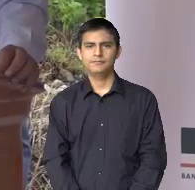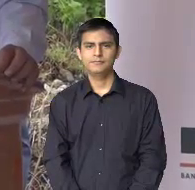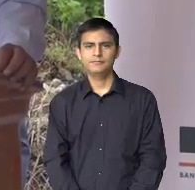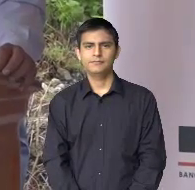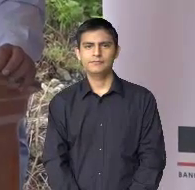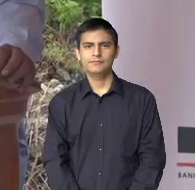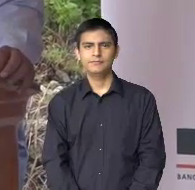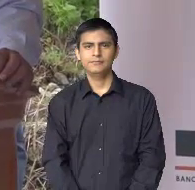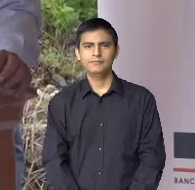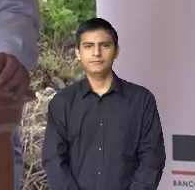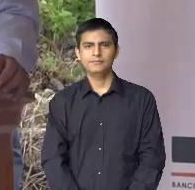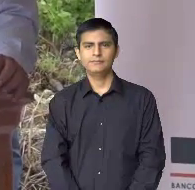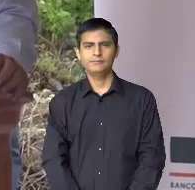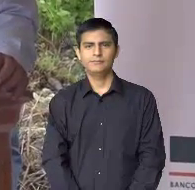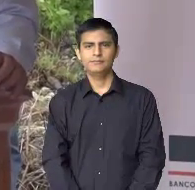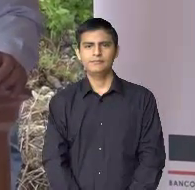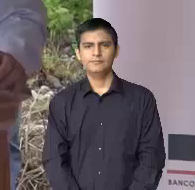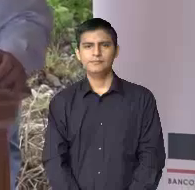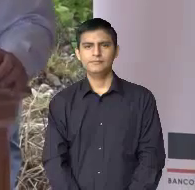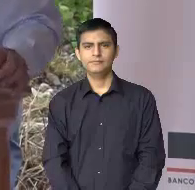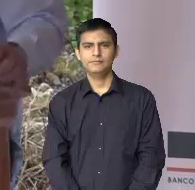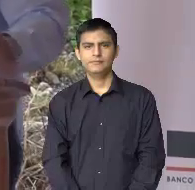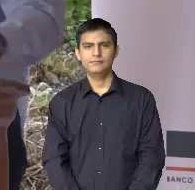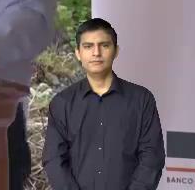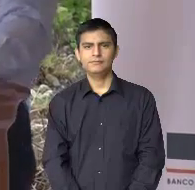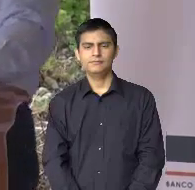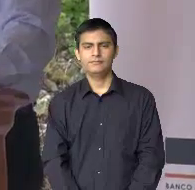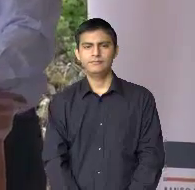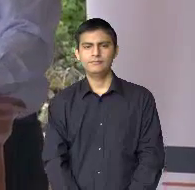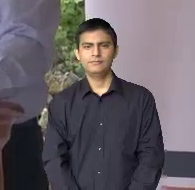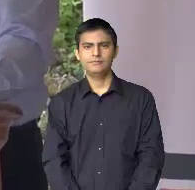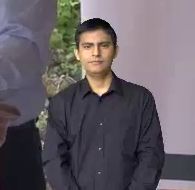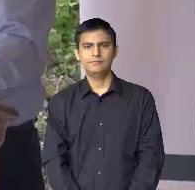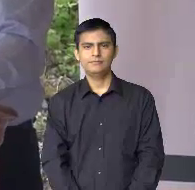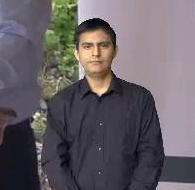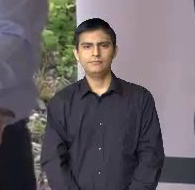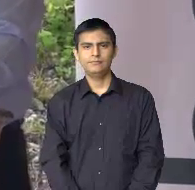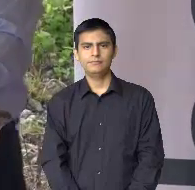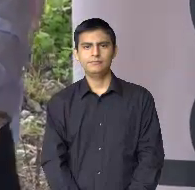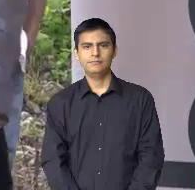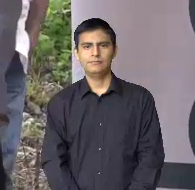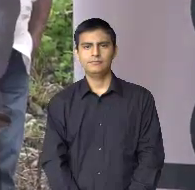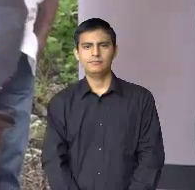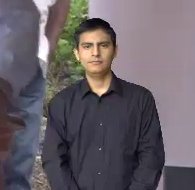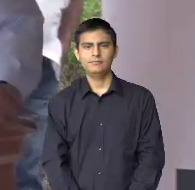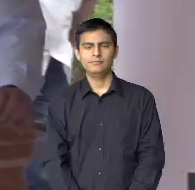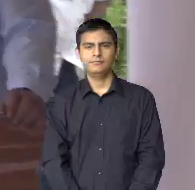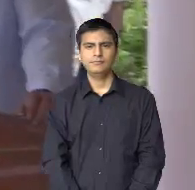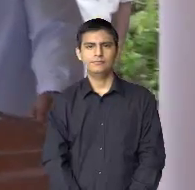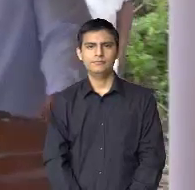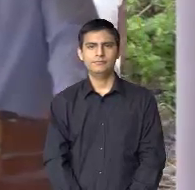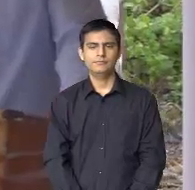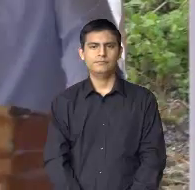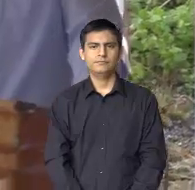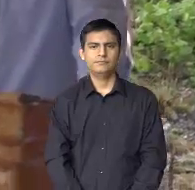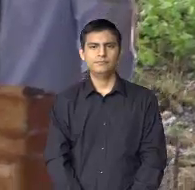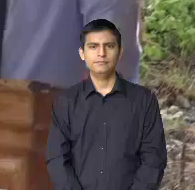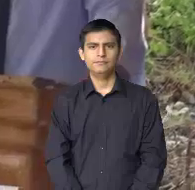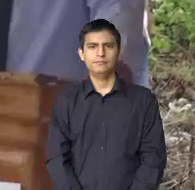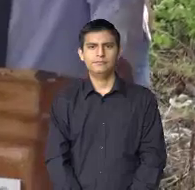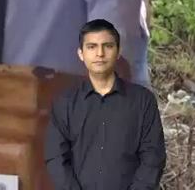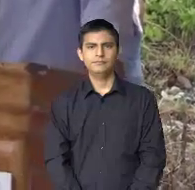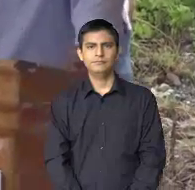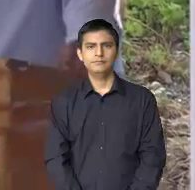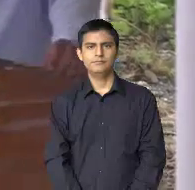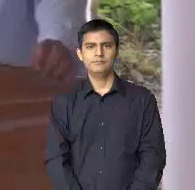Jaime Roldós, de la Primavera 1, de la Alborada, como también de San Pedro y de otros barrios. Son 20 kilómetros